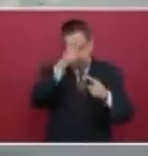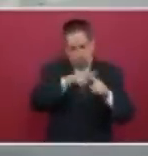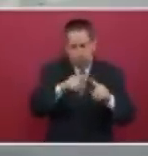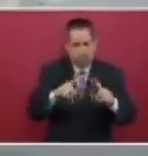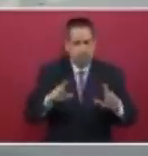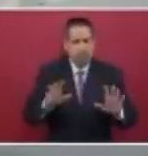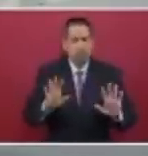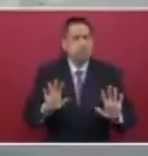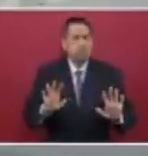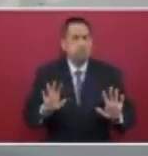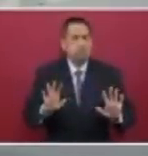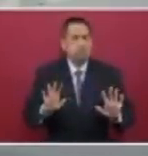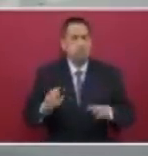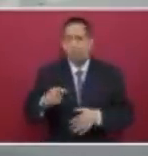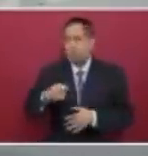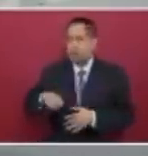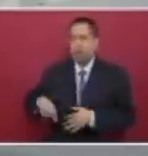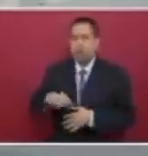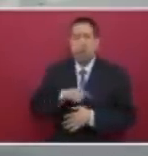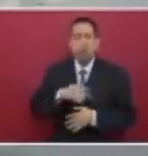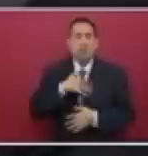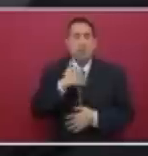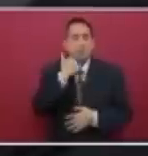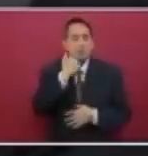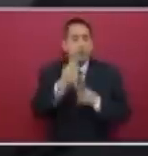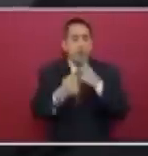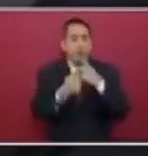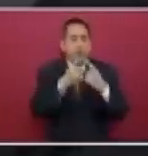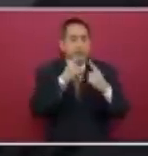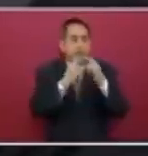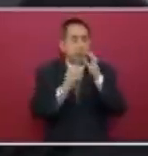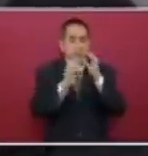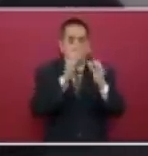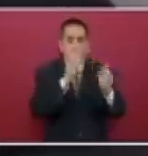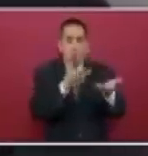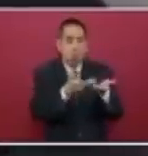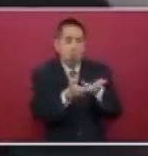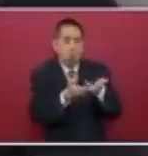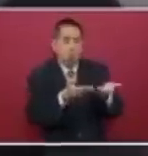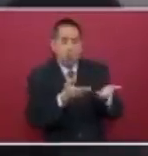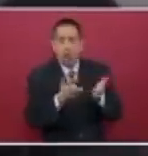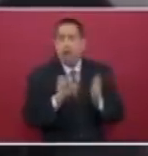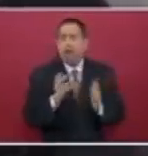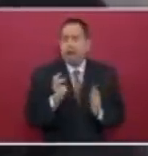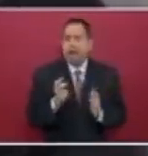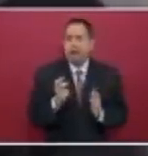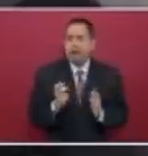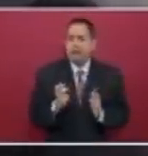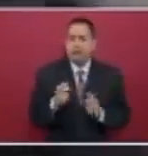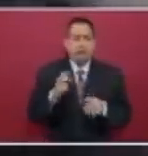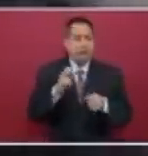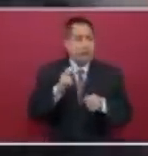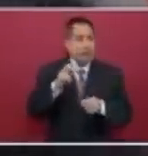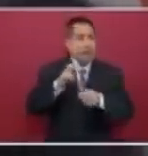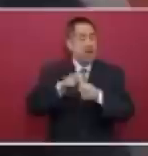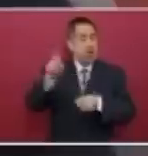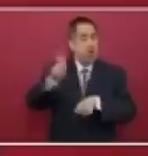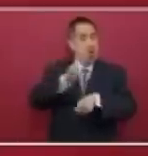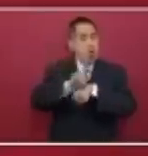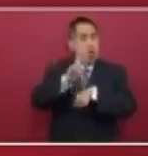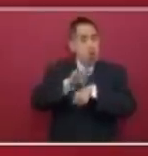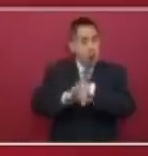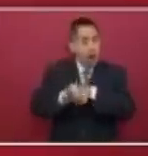nosotros lo que queremos es el diálogo el planteamiento en uruguay el